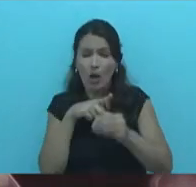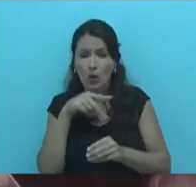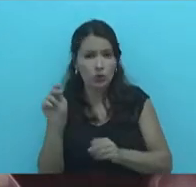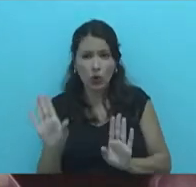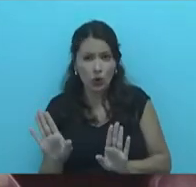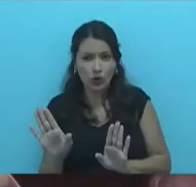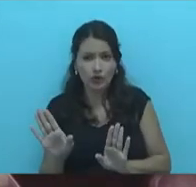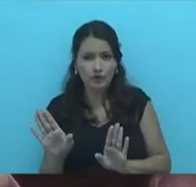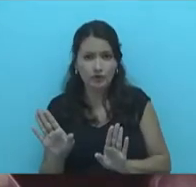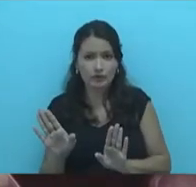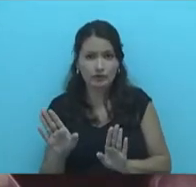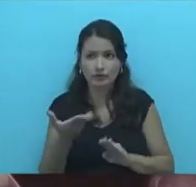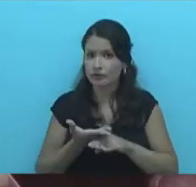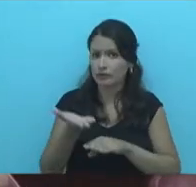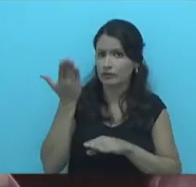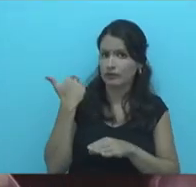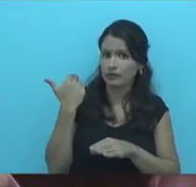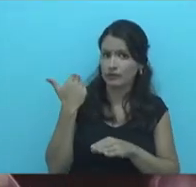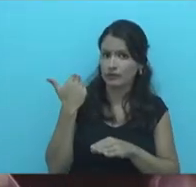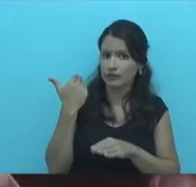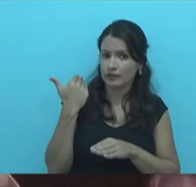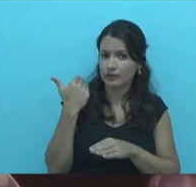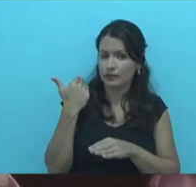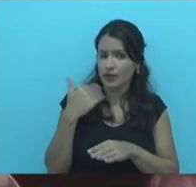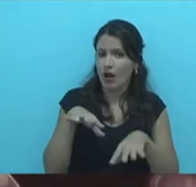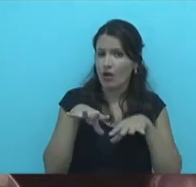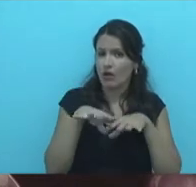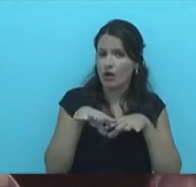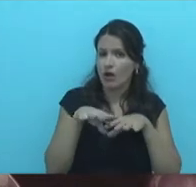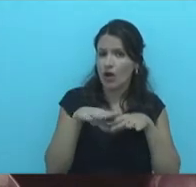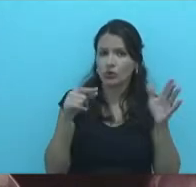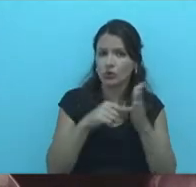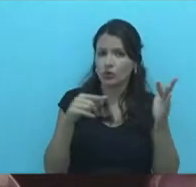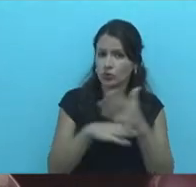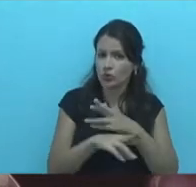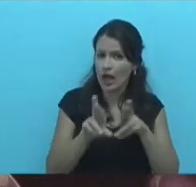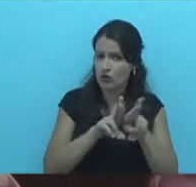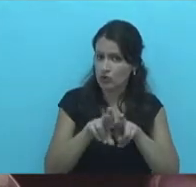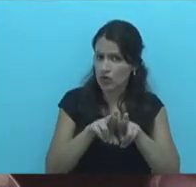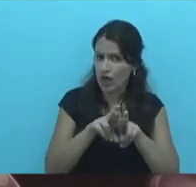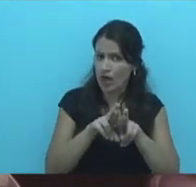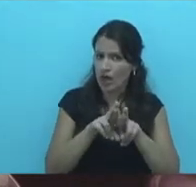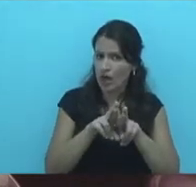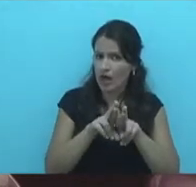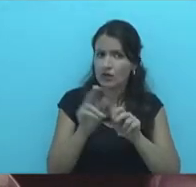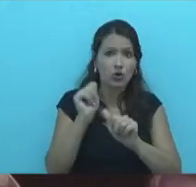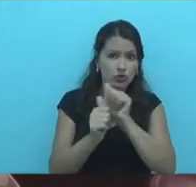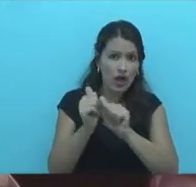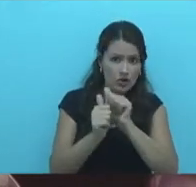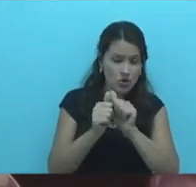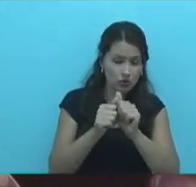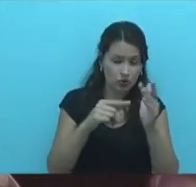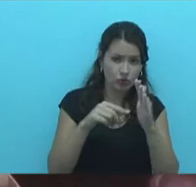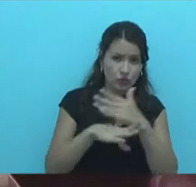ayer una multitudinaria movilización en la ciudad de Rosario. Hay una gran